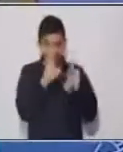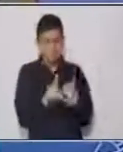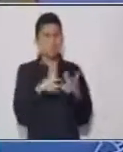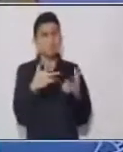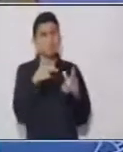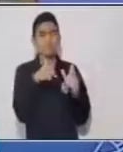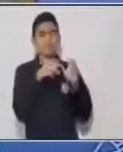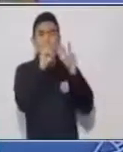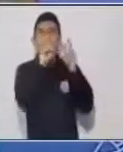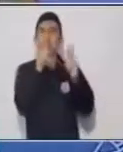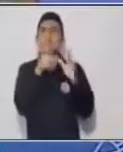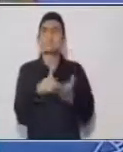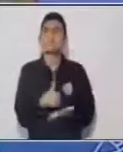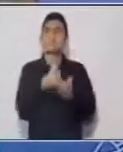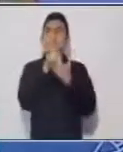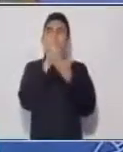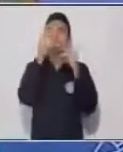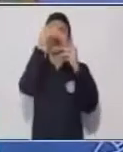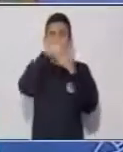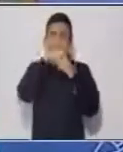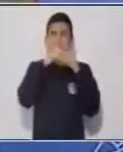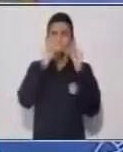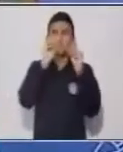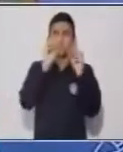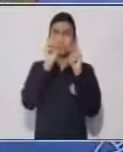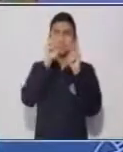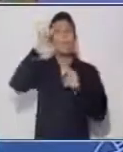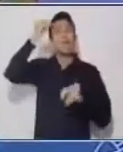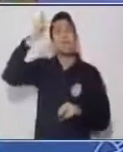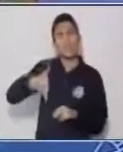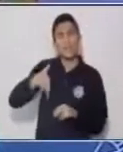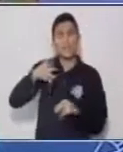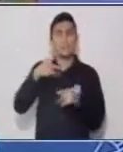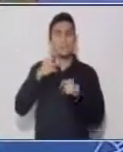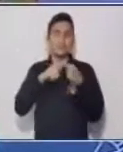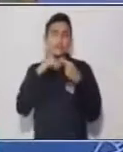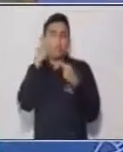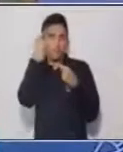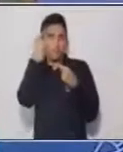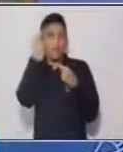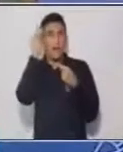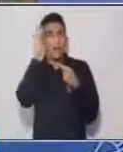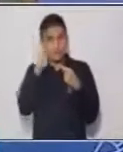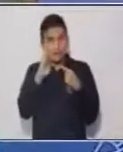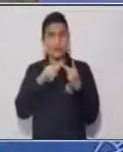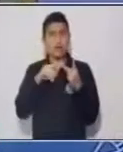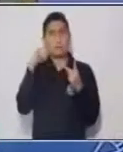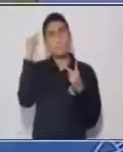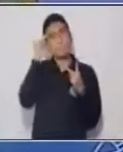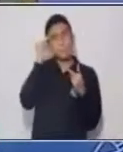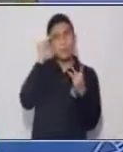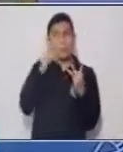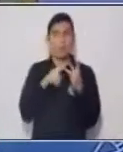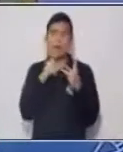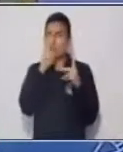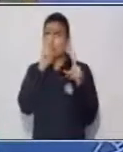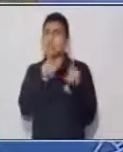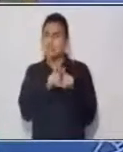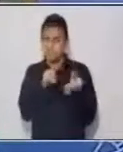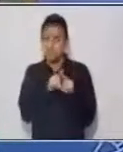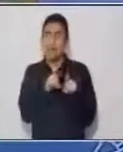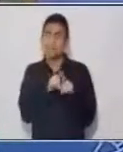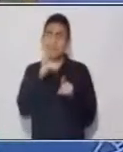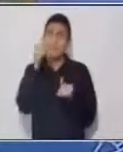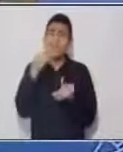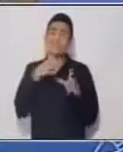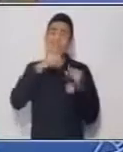discapacidad, este tema le ayudará a ejercitar habilidades y destrezas como atención, memoria y, por supuesto,